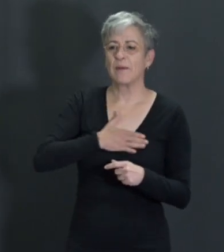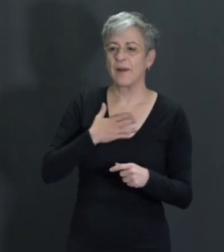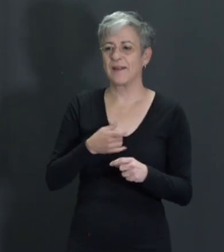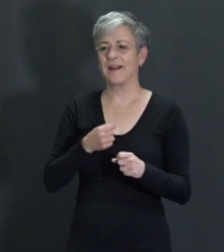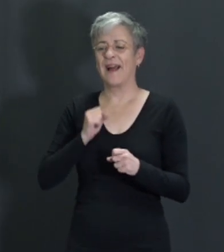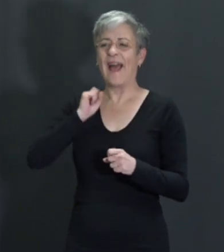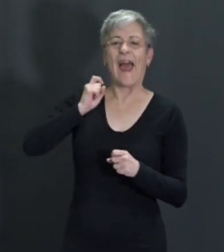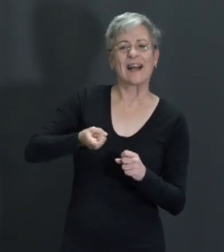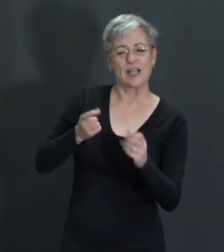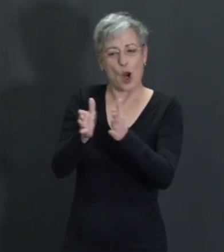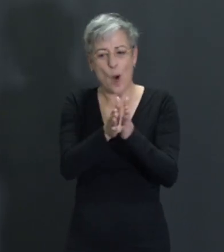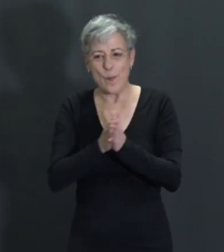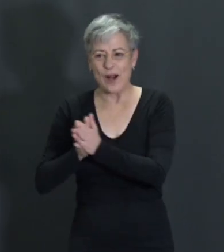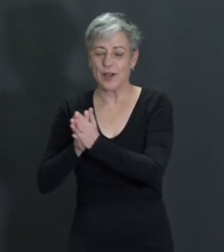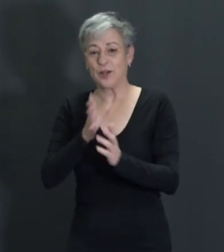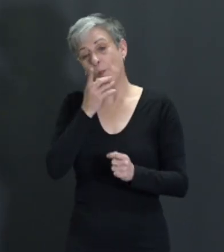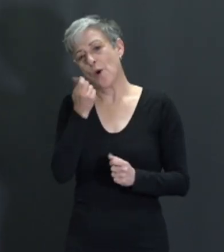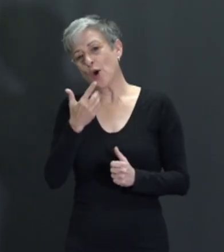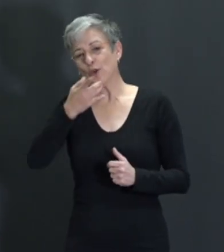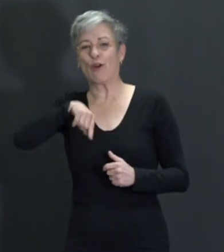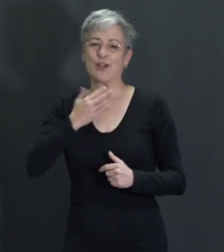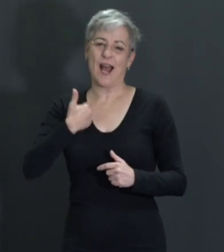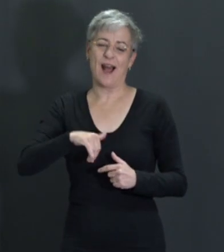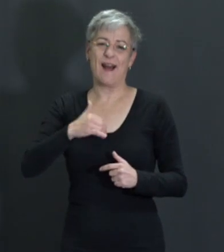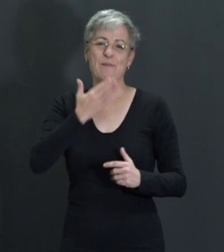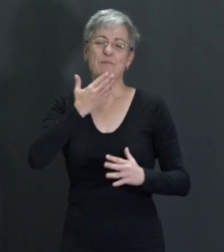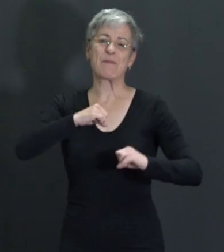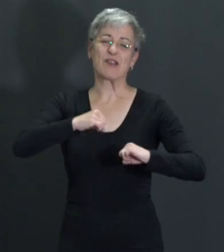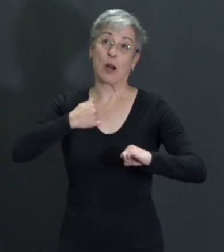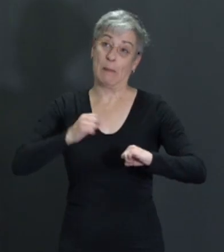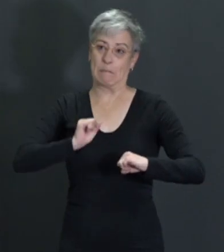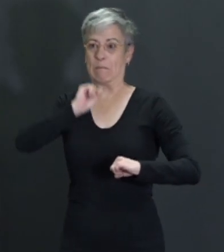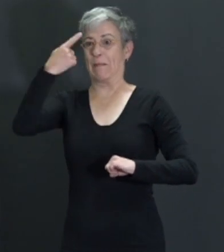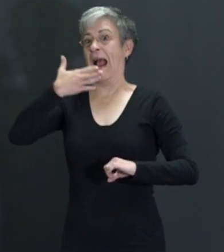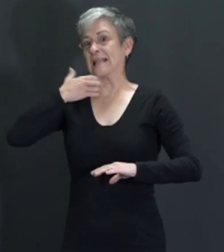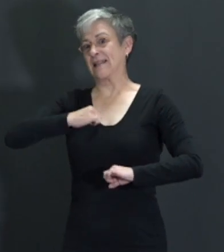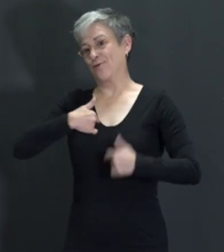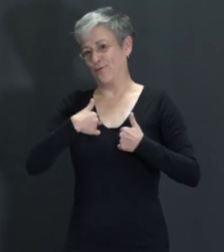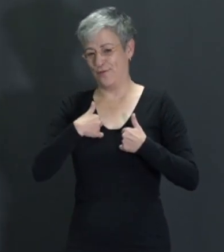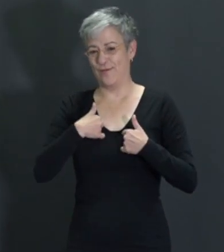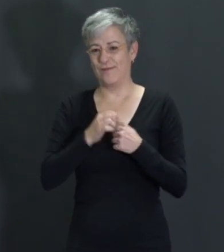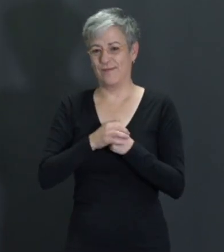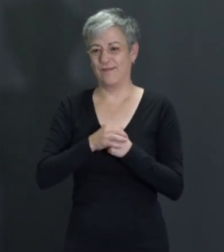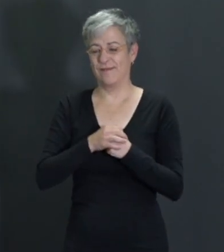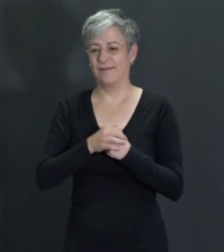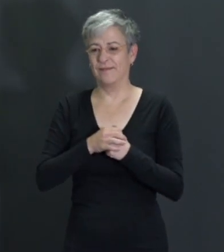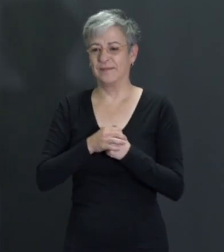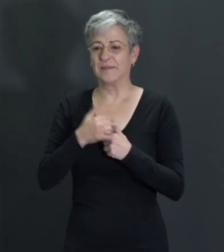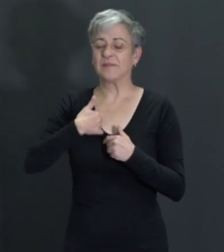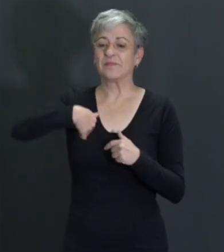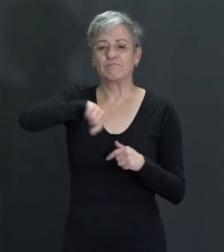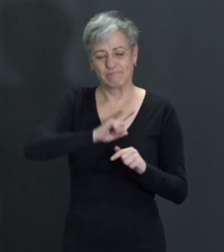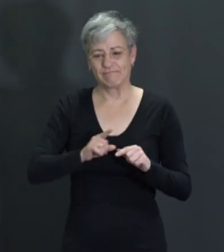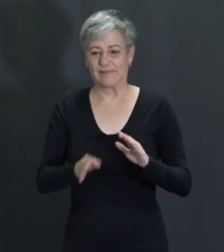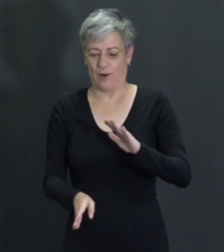compañeros que ya somos todos un poco mayores, pero obviamente la más mayor soy yo y que, bueno, pues que seguís